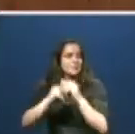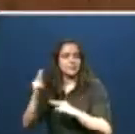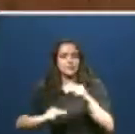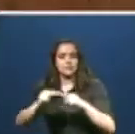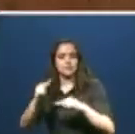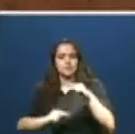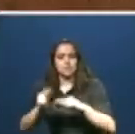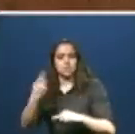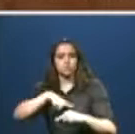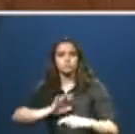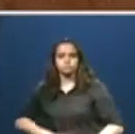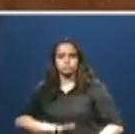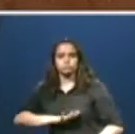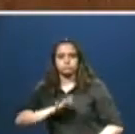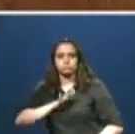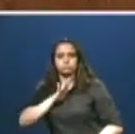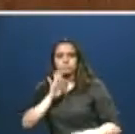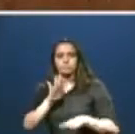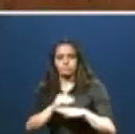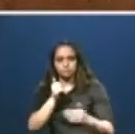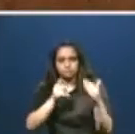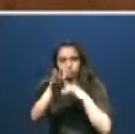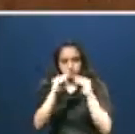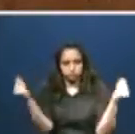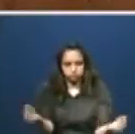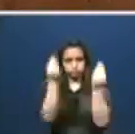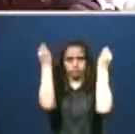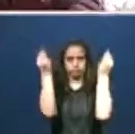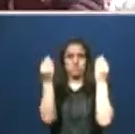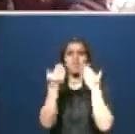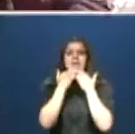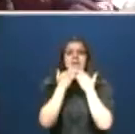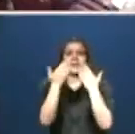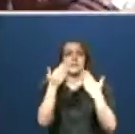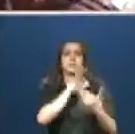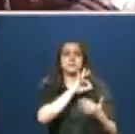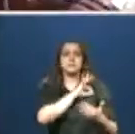podemos ser capaces de ganar el futuro Muchas gracias señorías